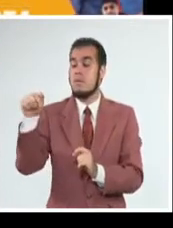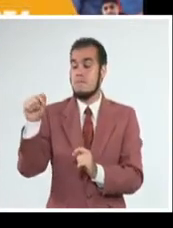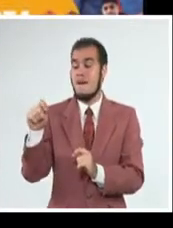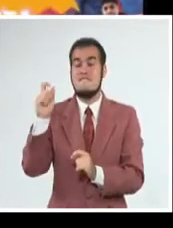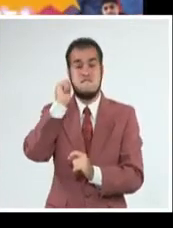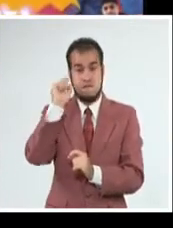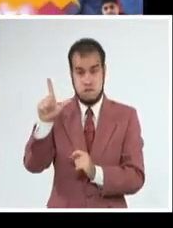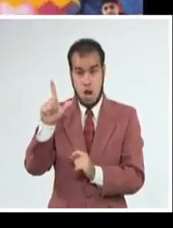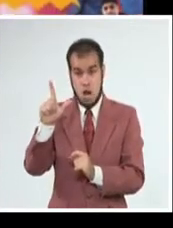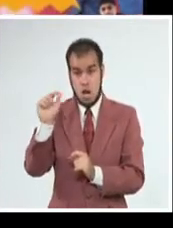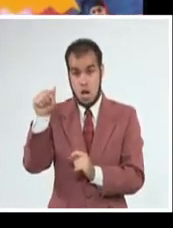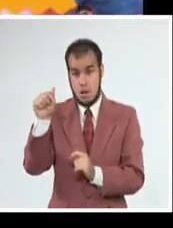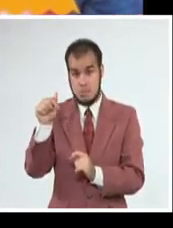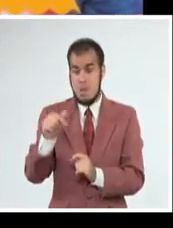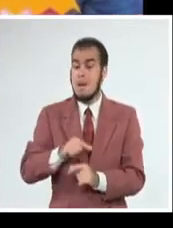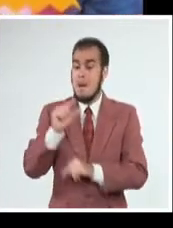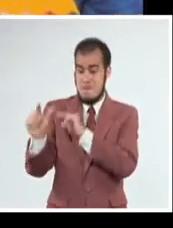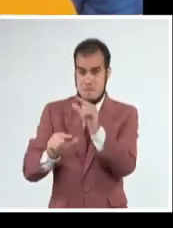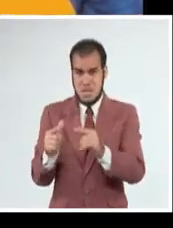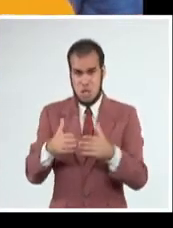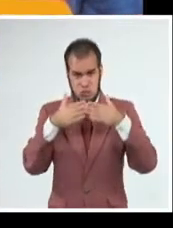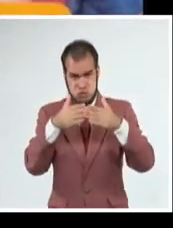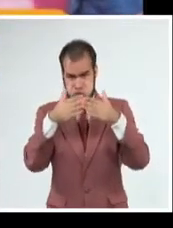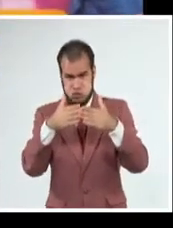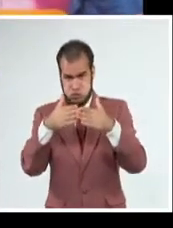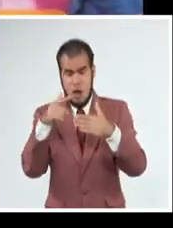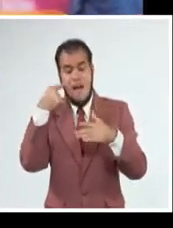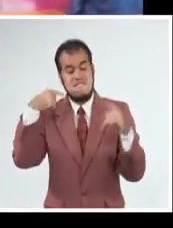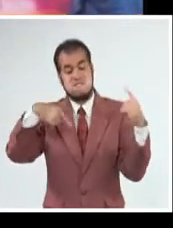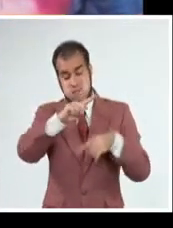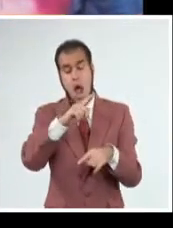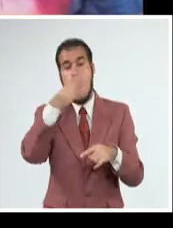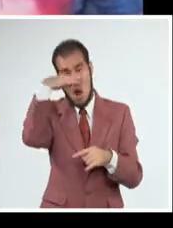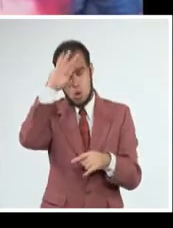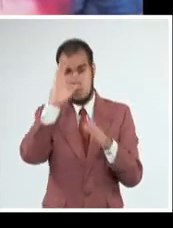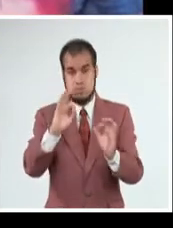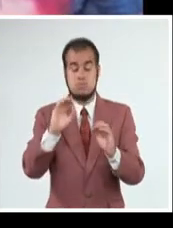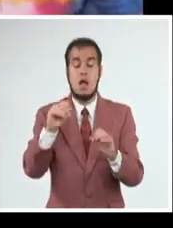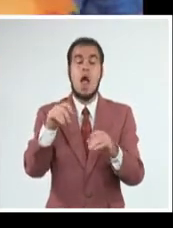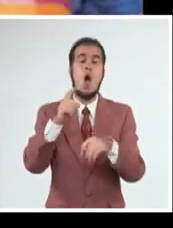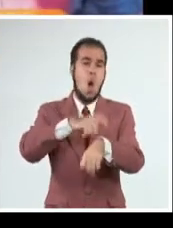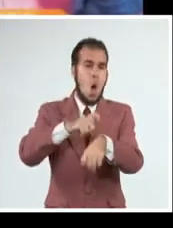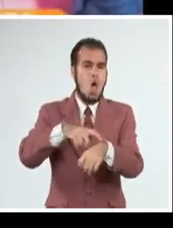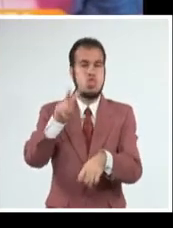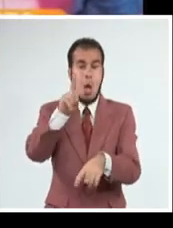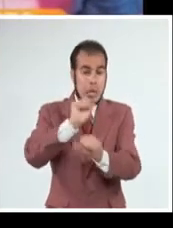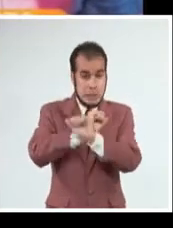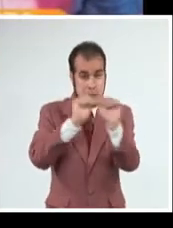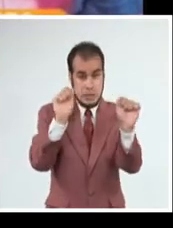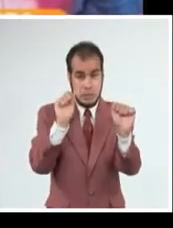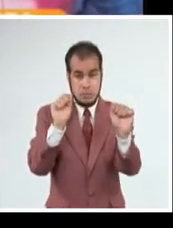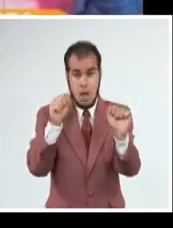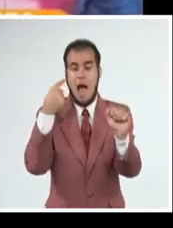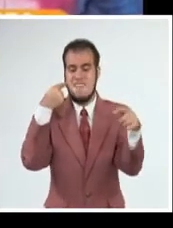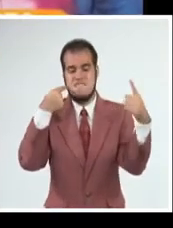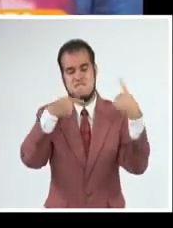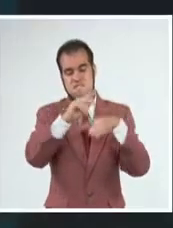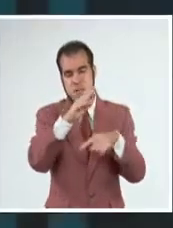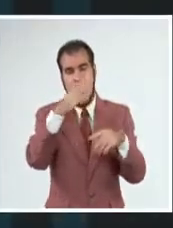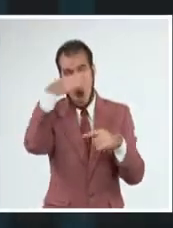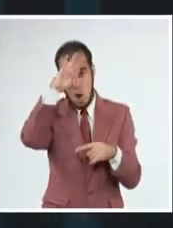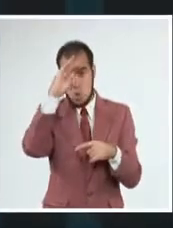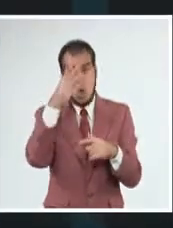saldremos miles de lanchas hacia Cuba. A las 2 de la mañana todos hacia Cuba por Cuba